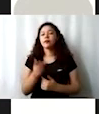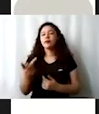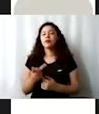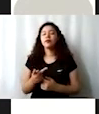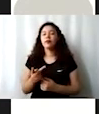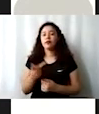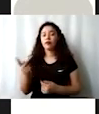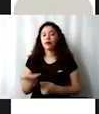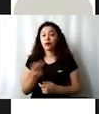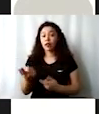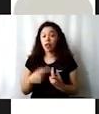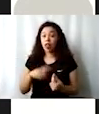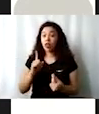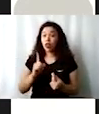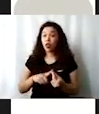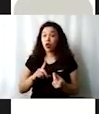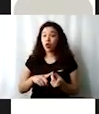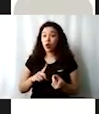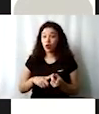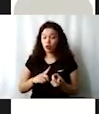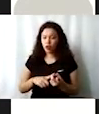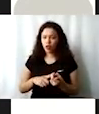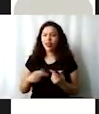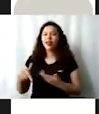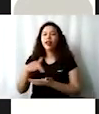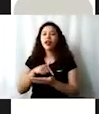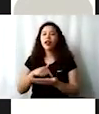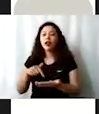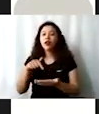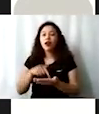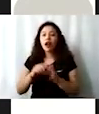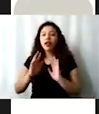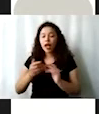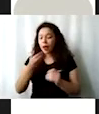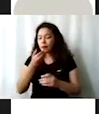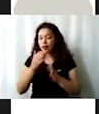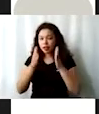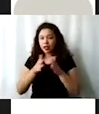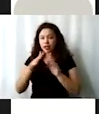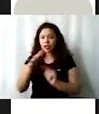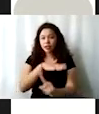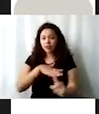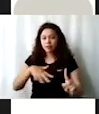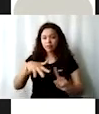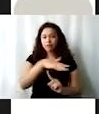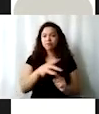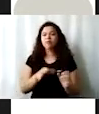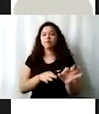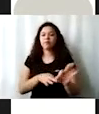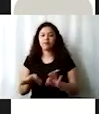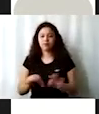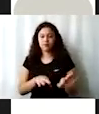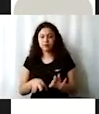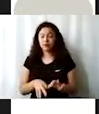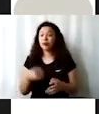es, ¿dónde se hace? El lugar específico, el ambiente de trabajo. Ahí es donde